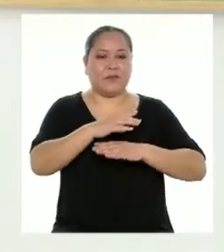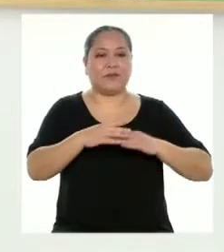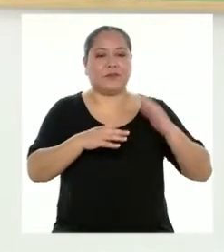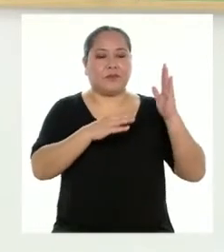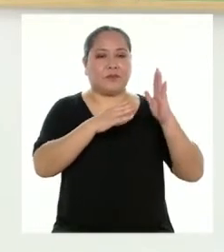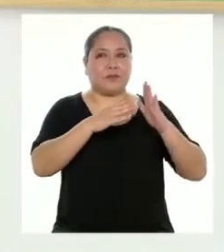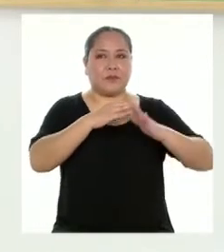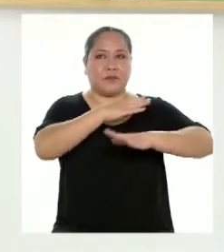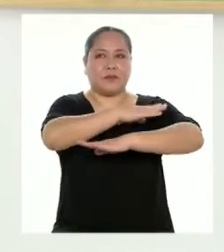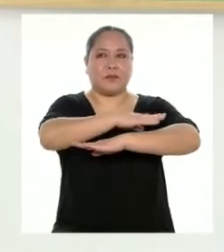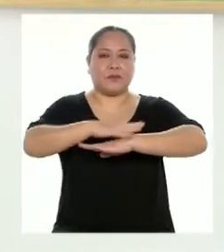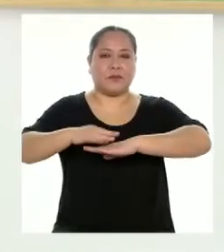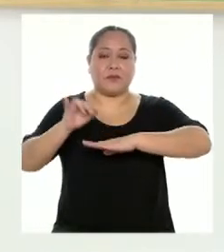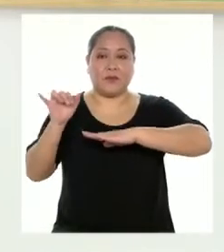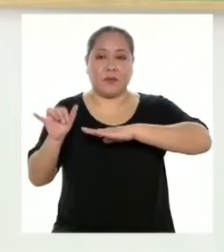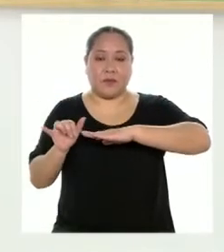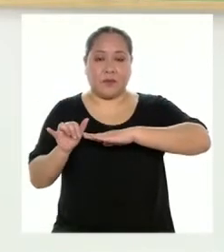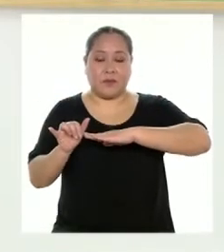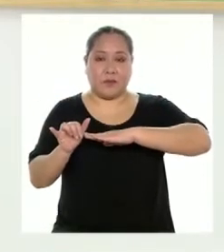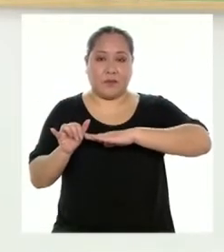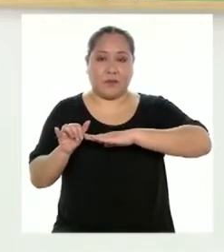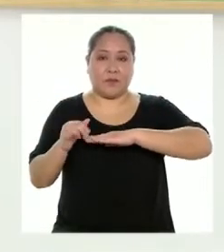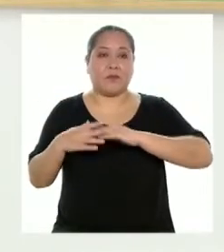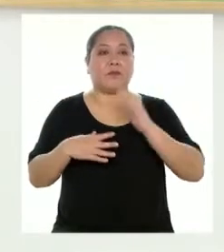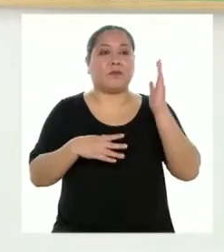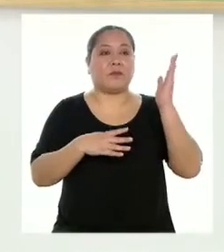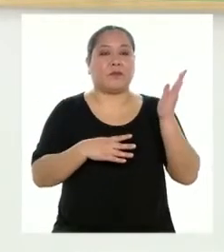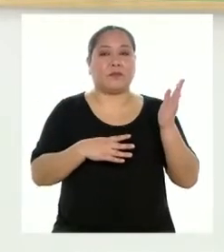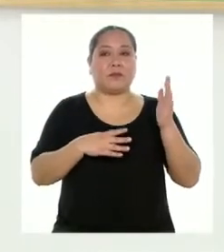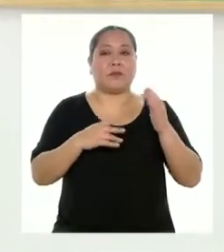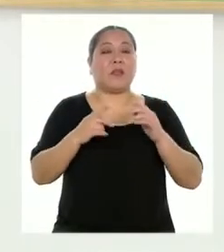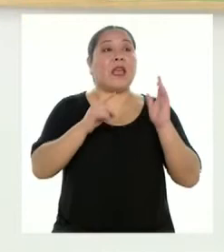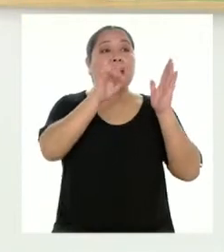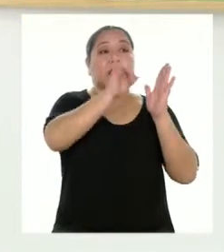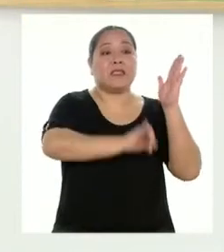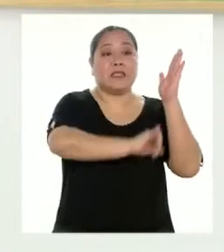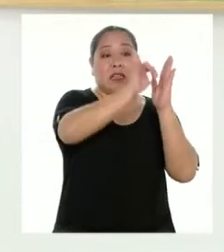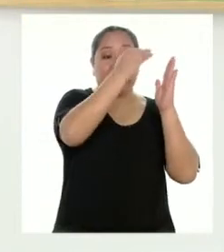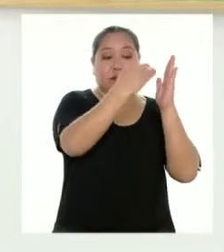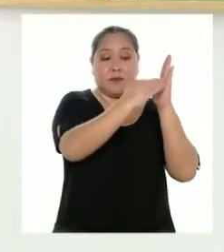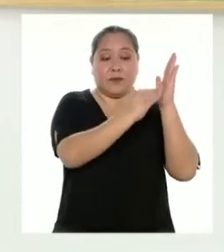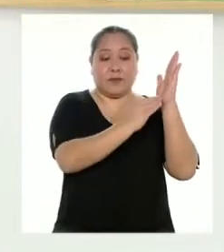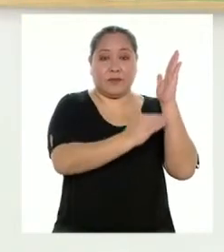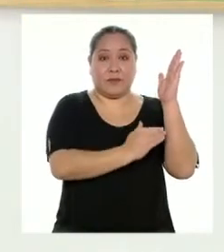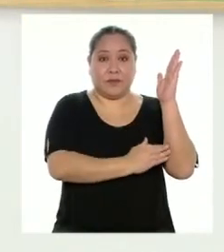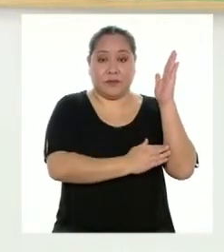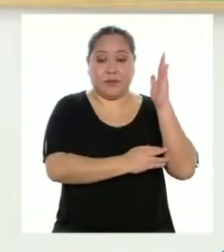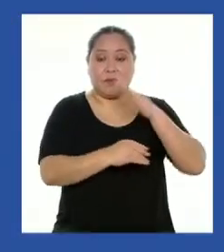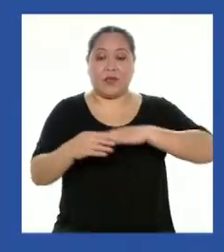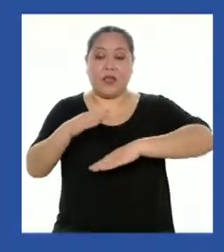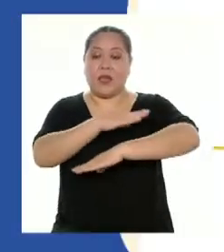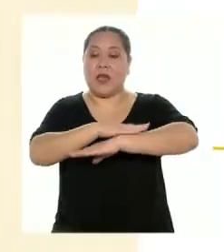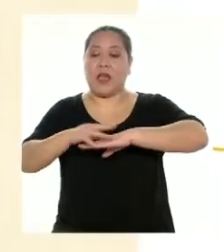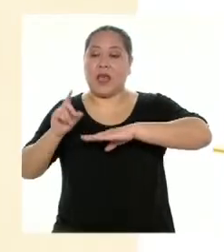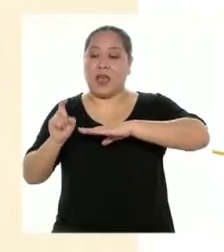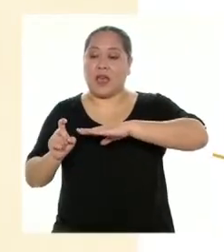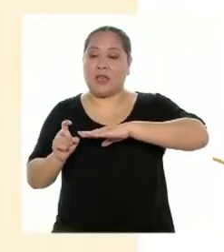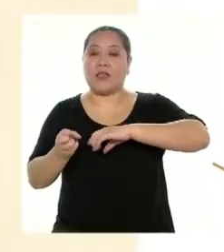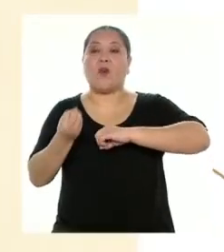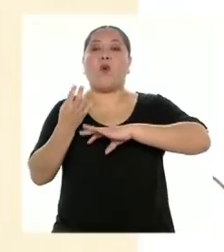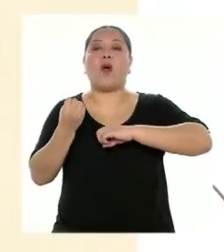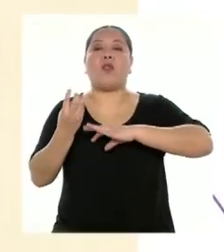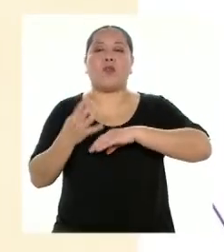las categorías que mostraremos. Y en el eje de las abscisas o eje X, colocamos los valores de dichas categorías.